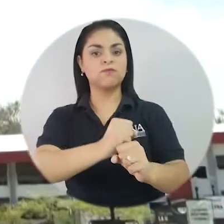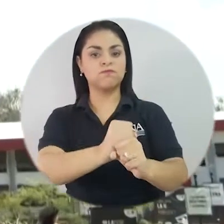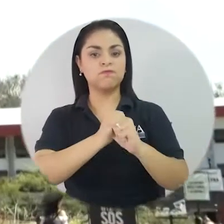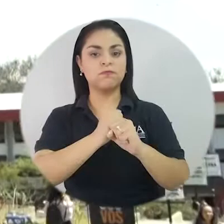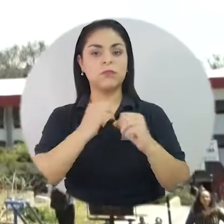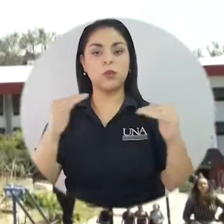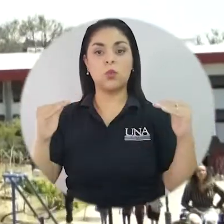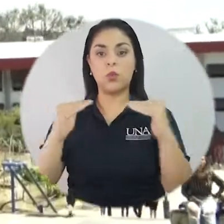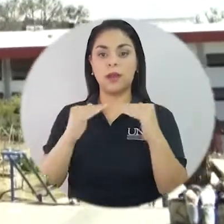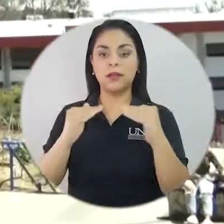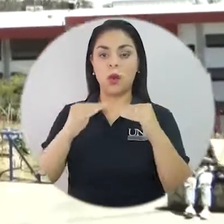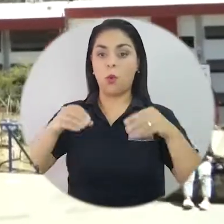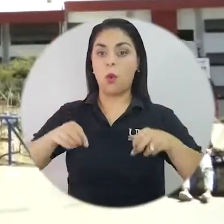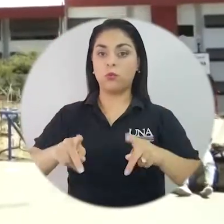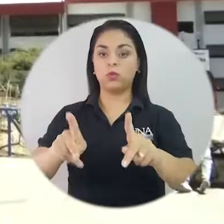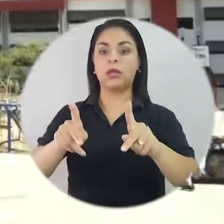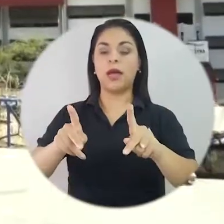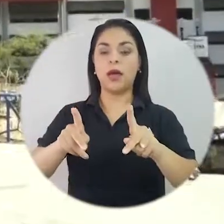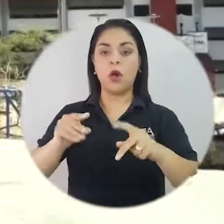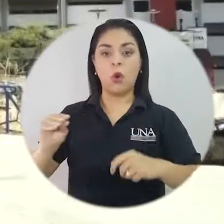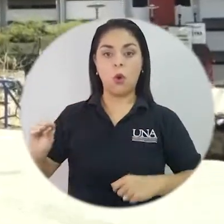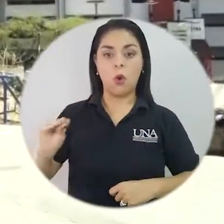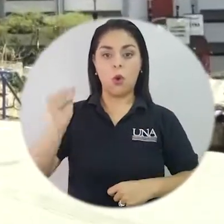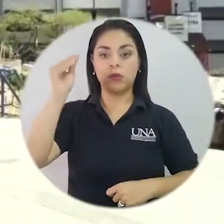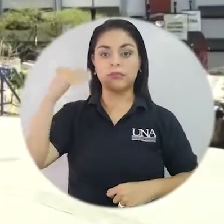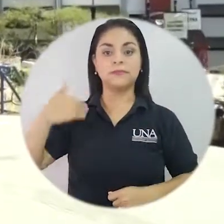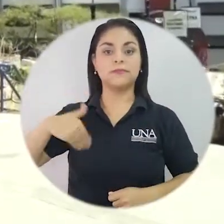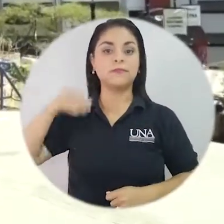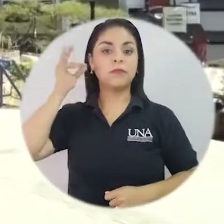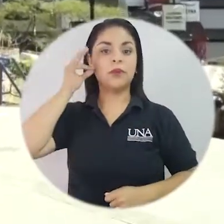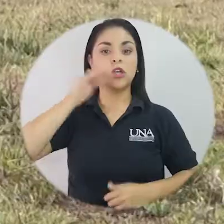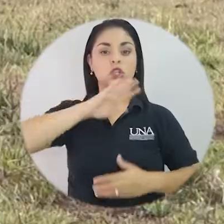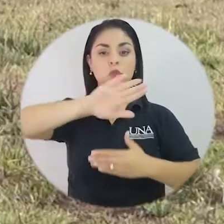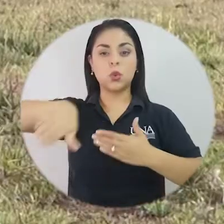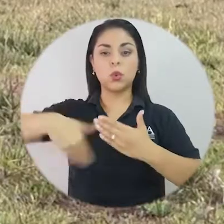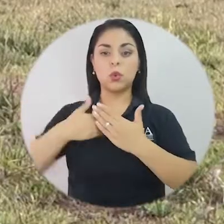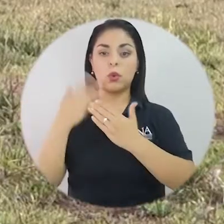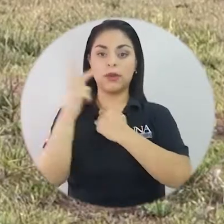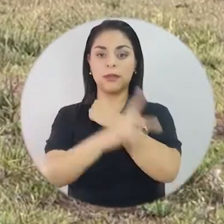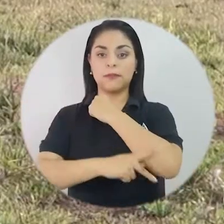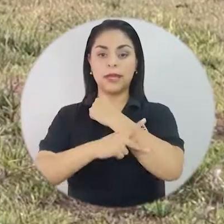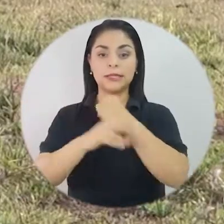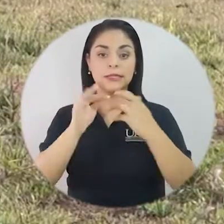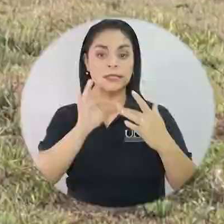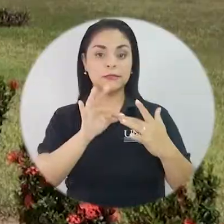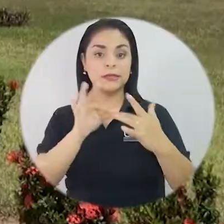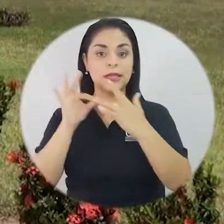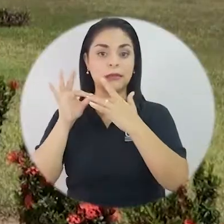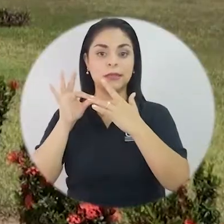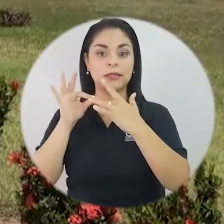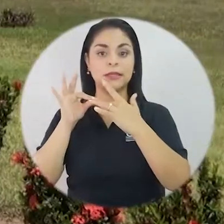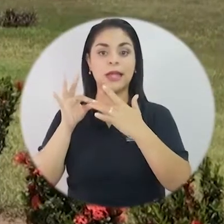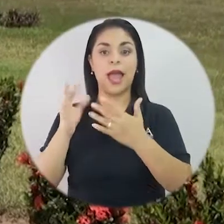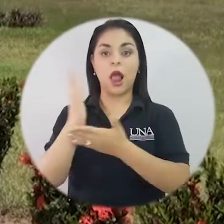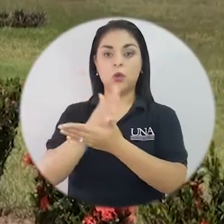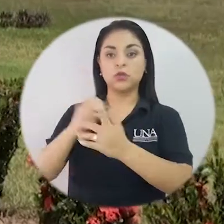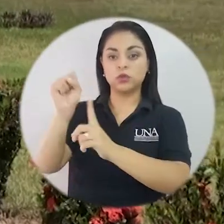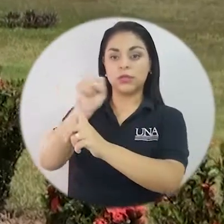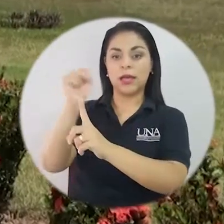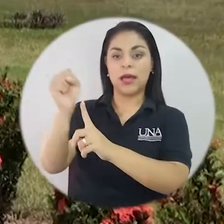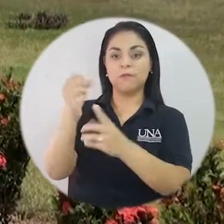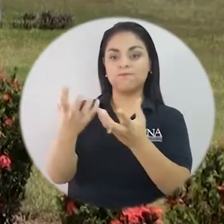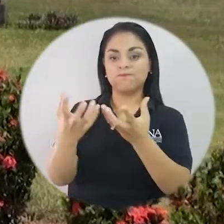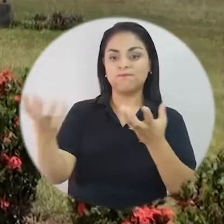Con el objetivo de garantizar igualdad de oportunidades para las y los jóvenes de todas las regiones del país, en especial las